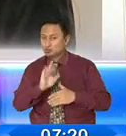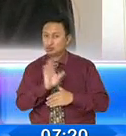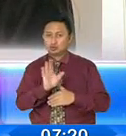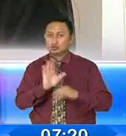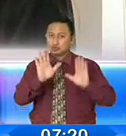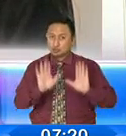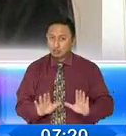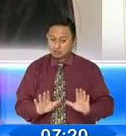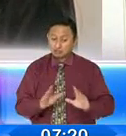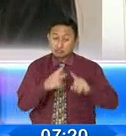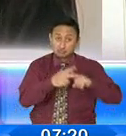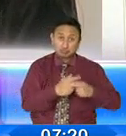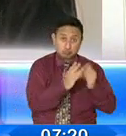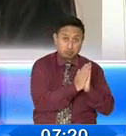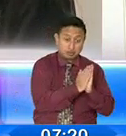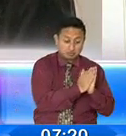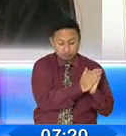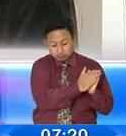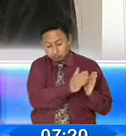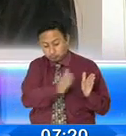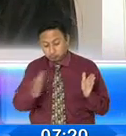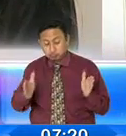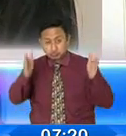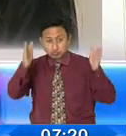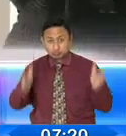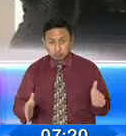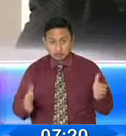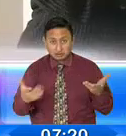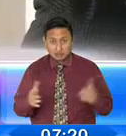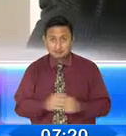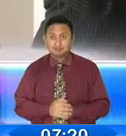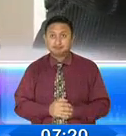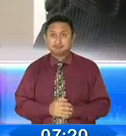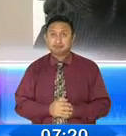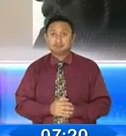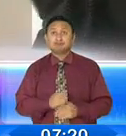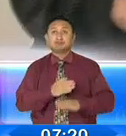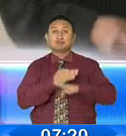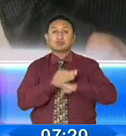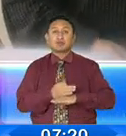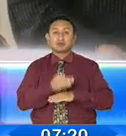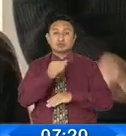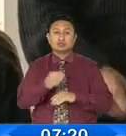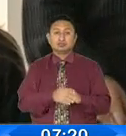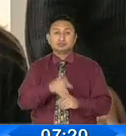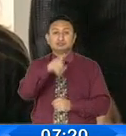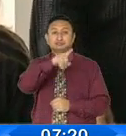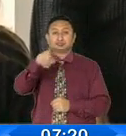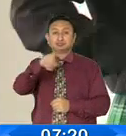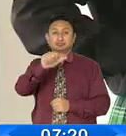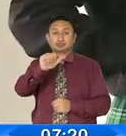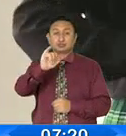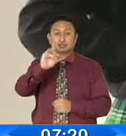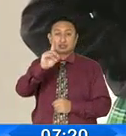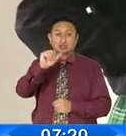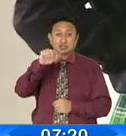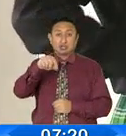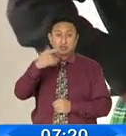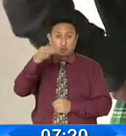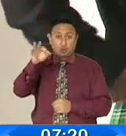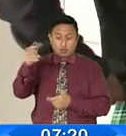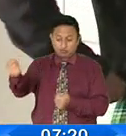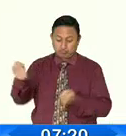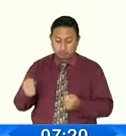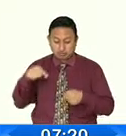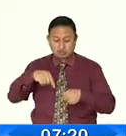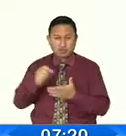que se solicita hasta que se da acceso a la práctica. La defensora subrogante Zaida Rovira recibió el documento. Dijo que el borrador